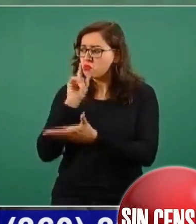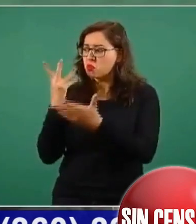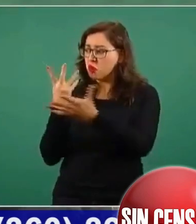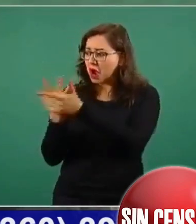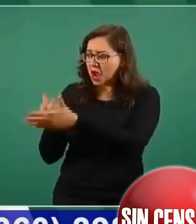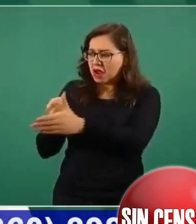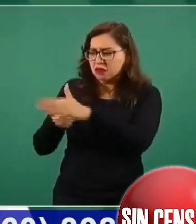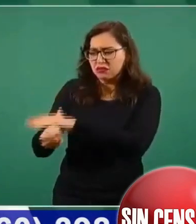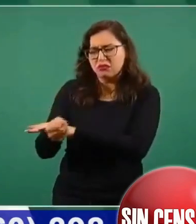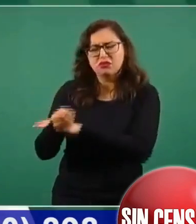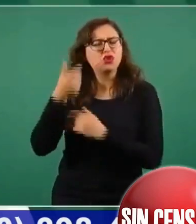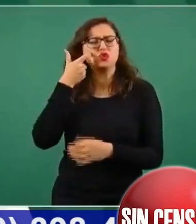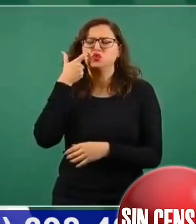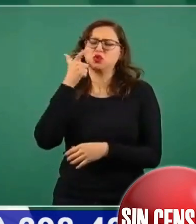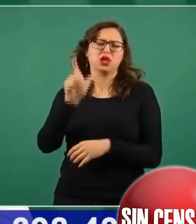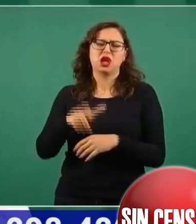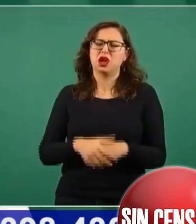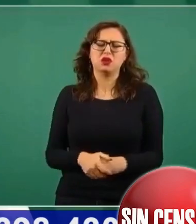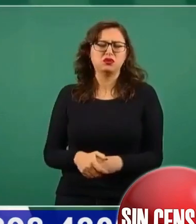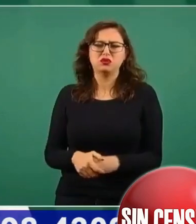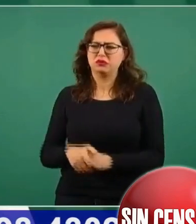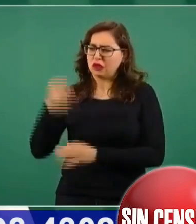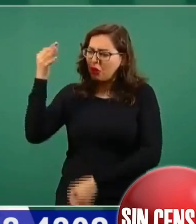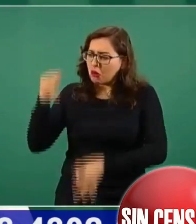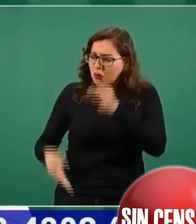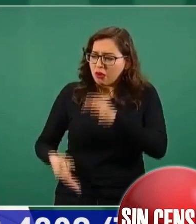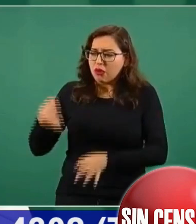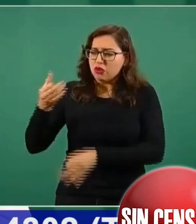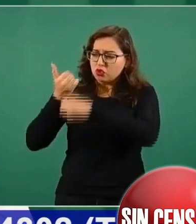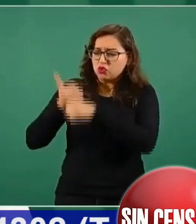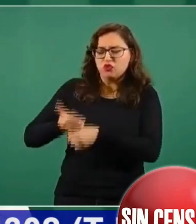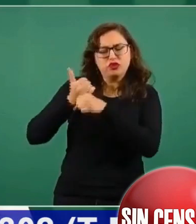no quiere que la mujer esté sujeta a un proceso penal.